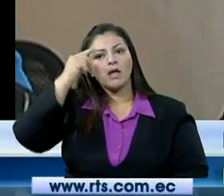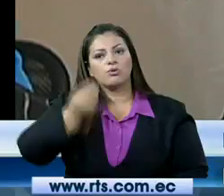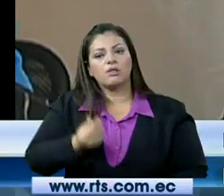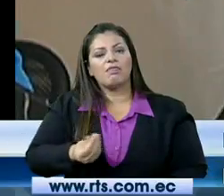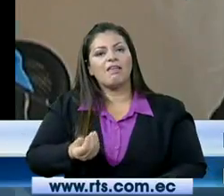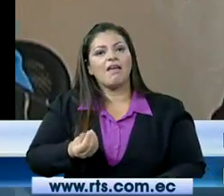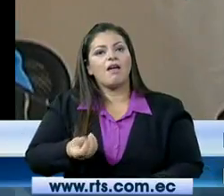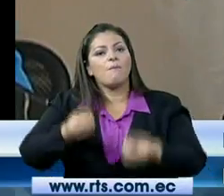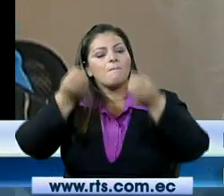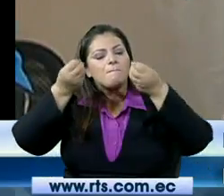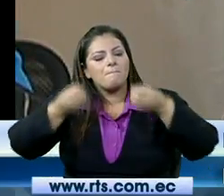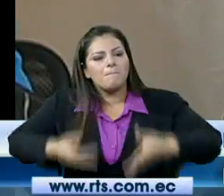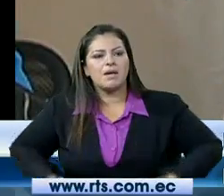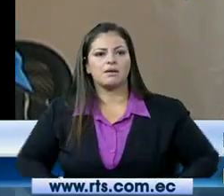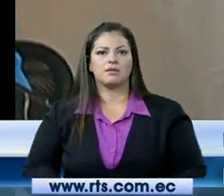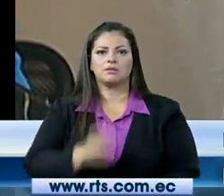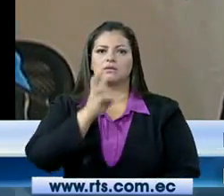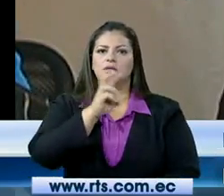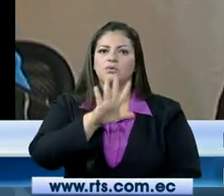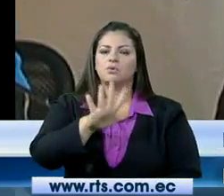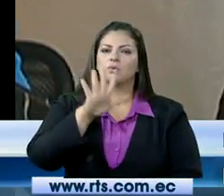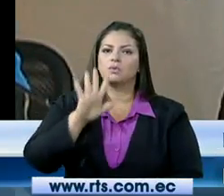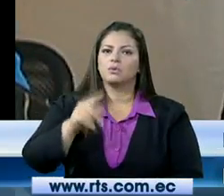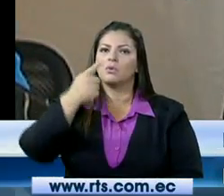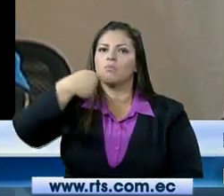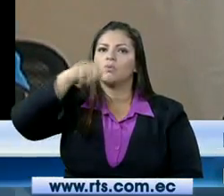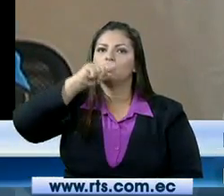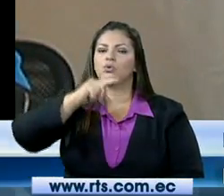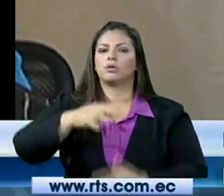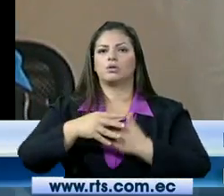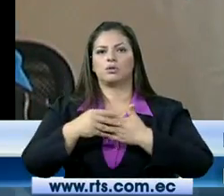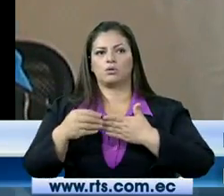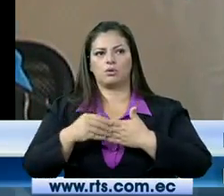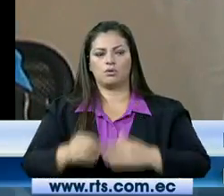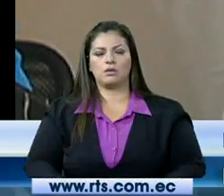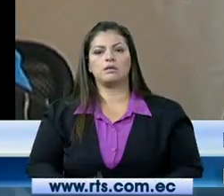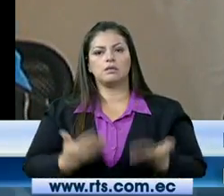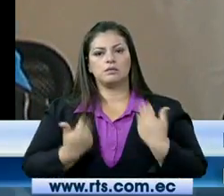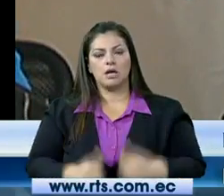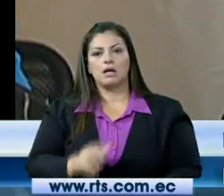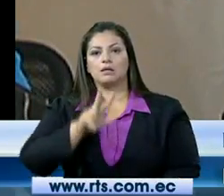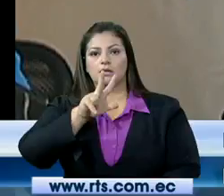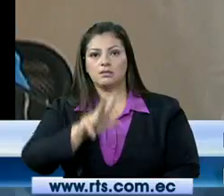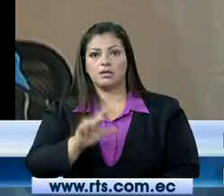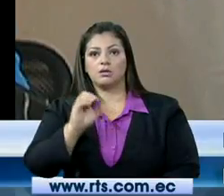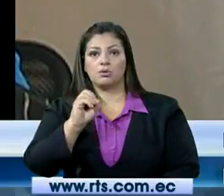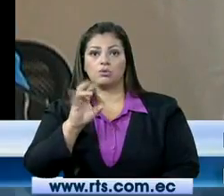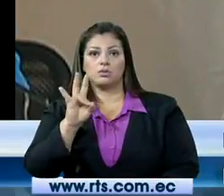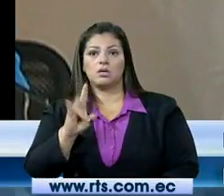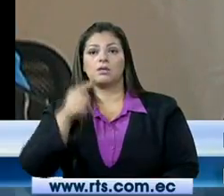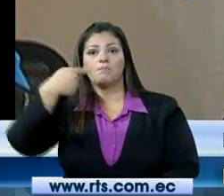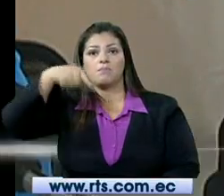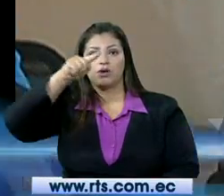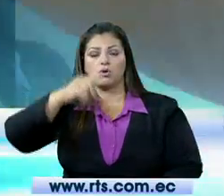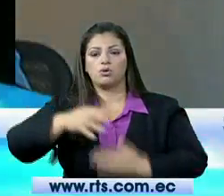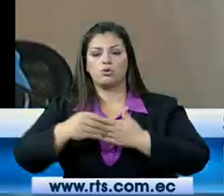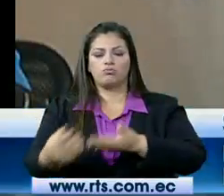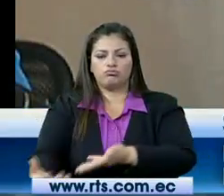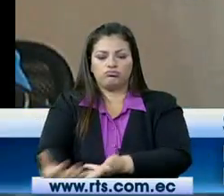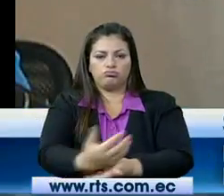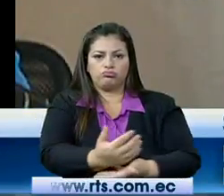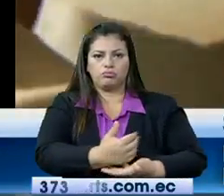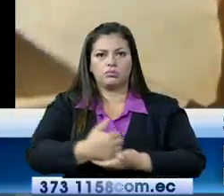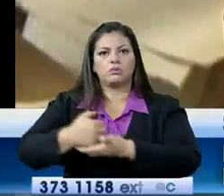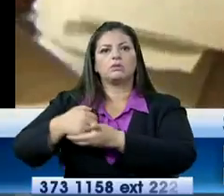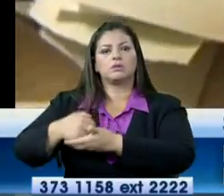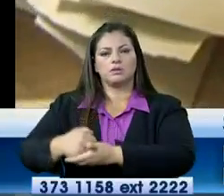dólares. De ese total, hasta la fecha, ya hemos recuperado 307 millones de dólares de un total de 8.000